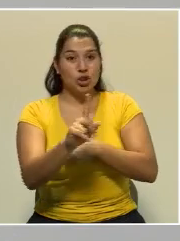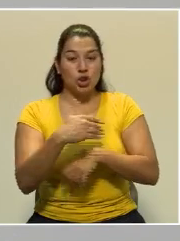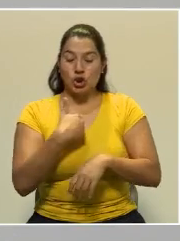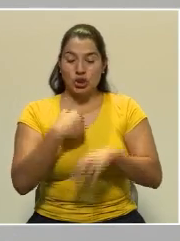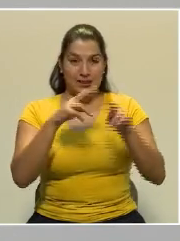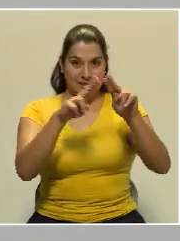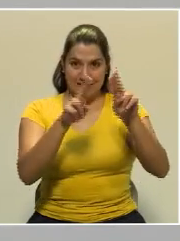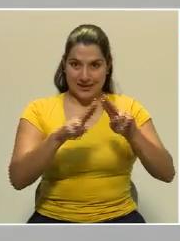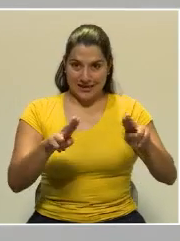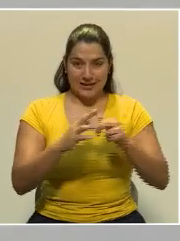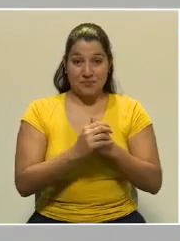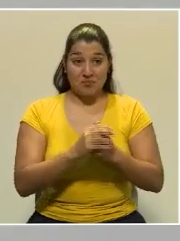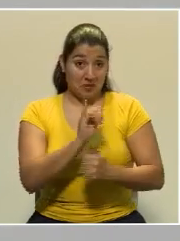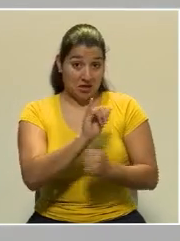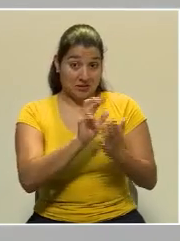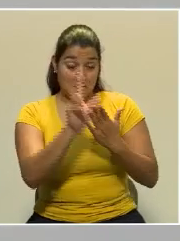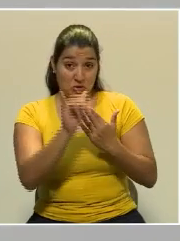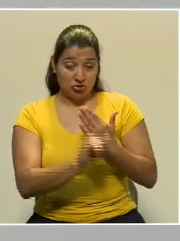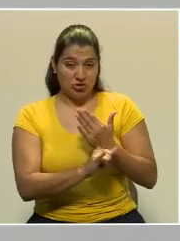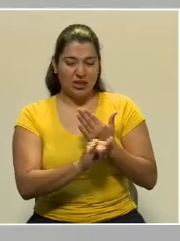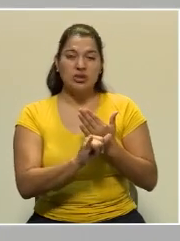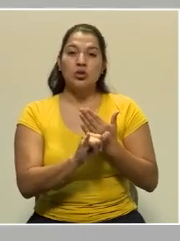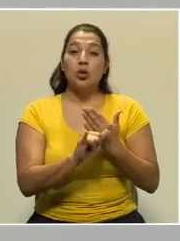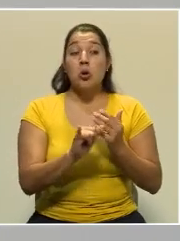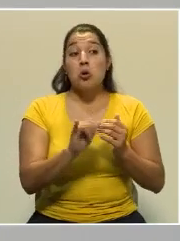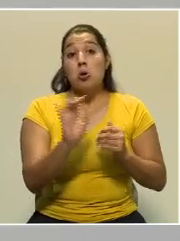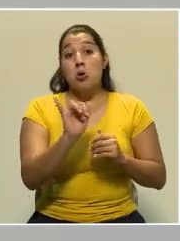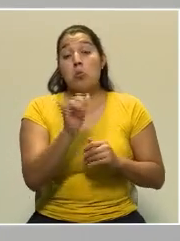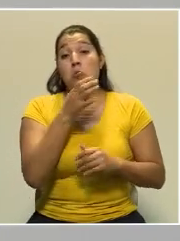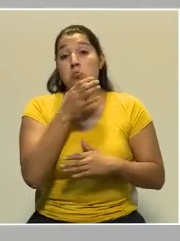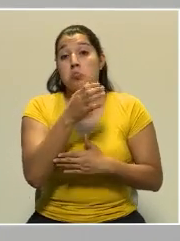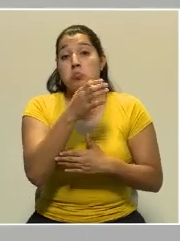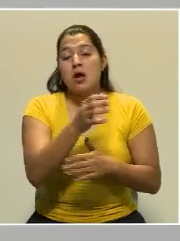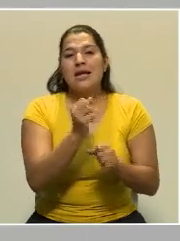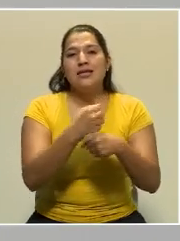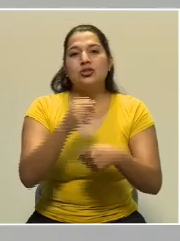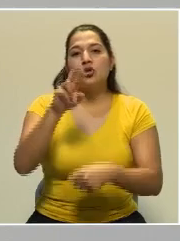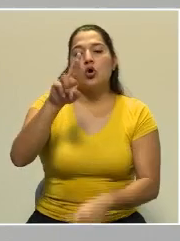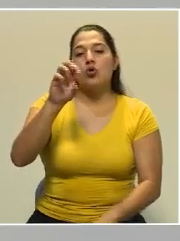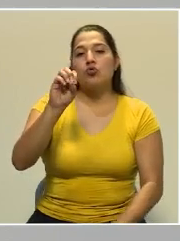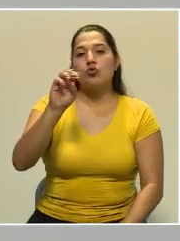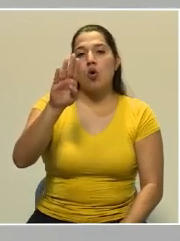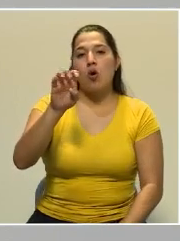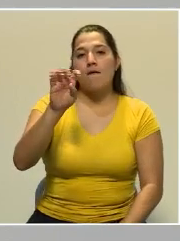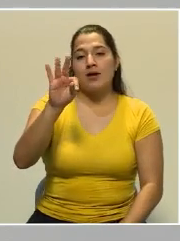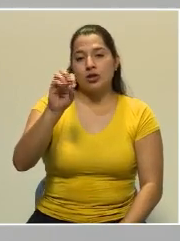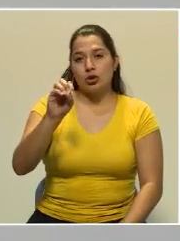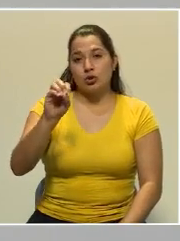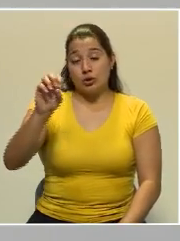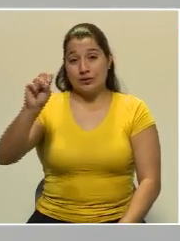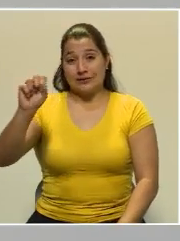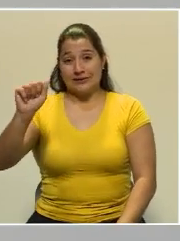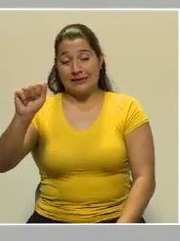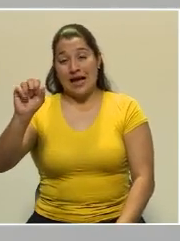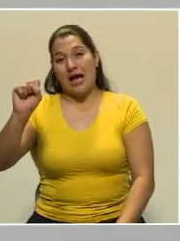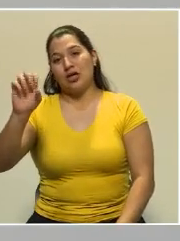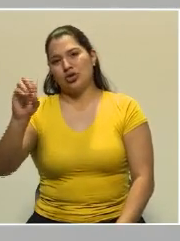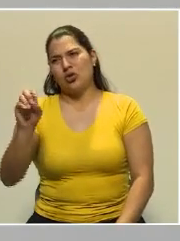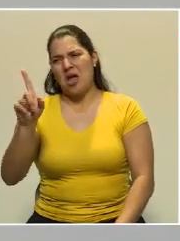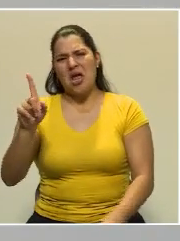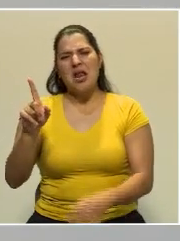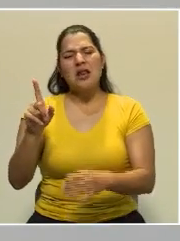internet. La iniciativa se basa en una sugerencia que hizo Roberto Sasso, especialista de